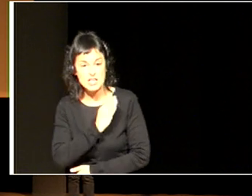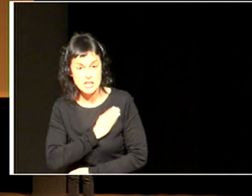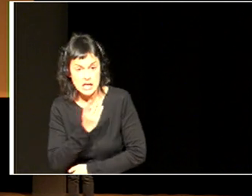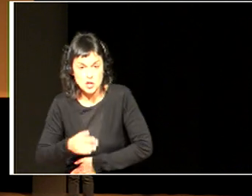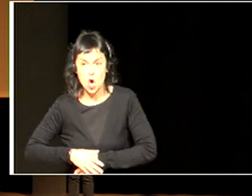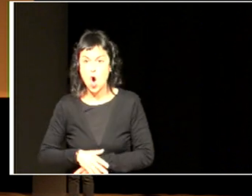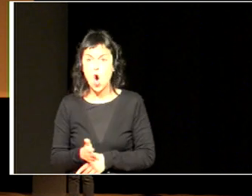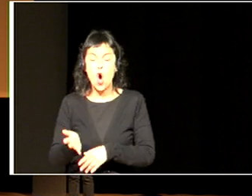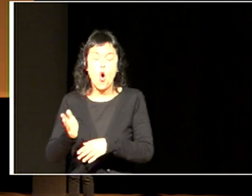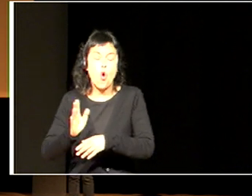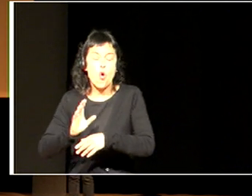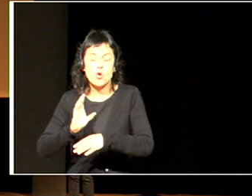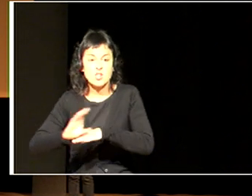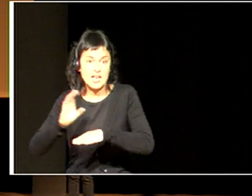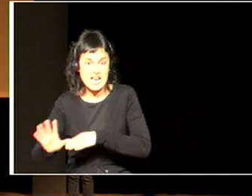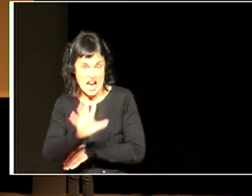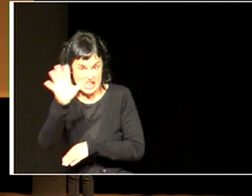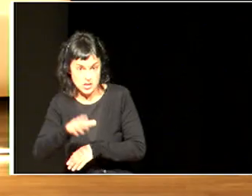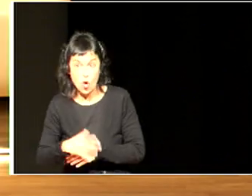o llega a profe